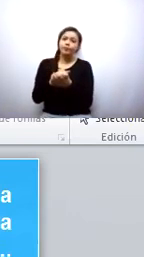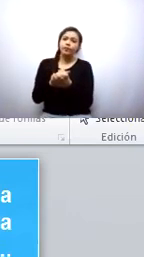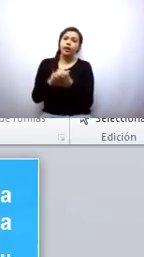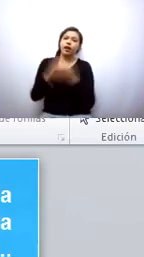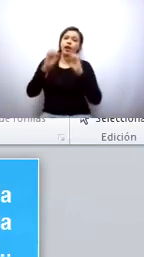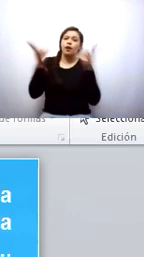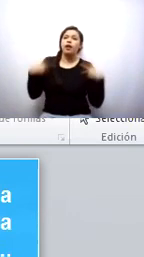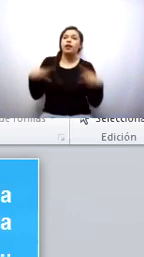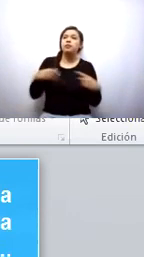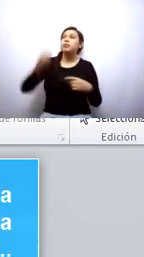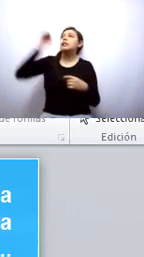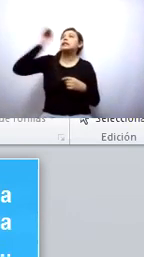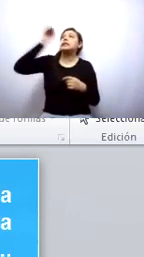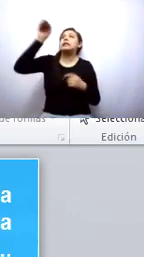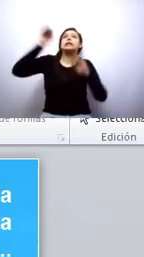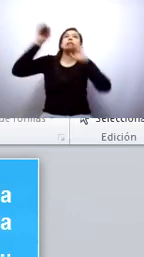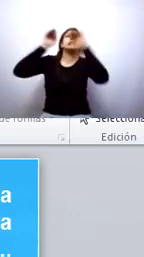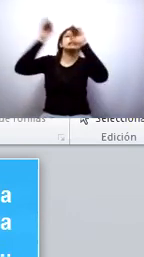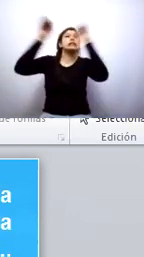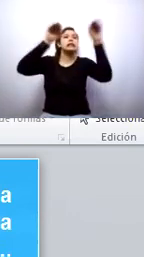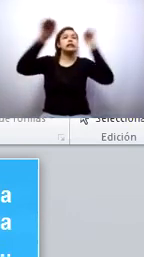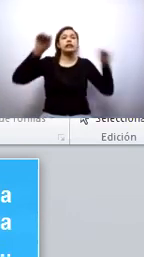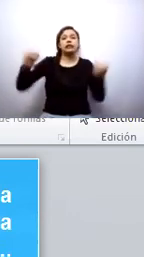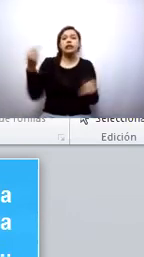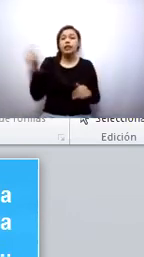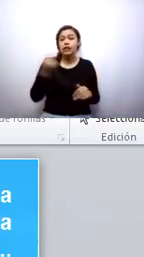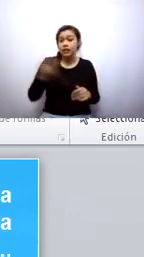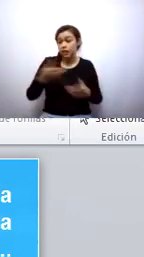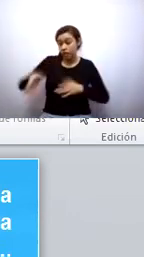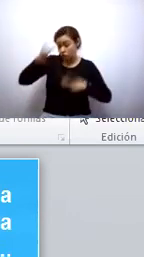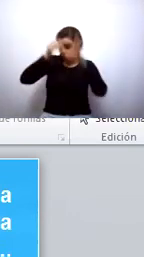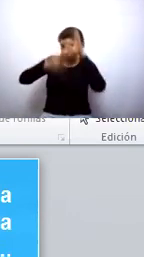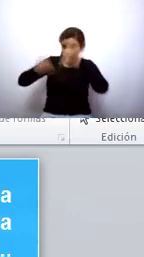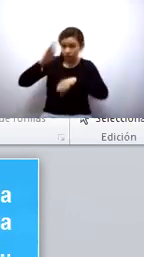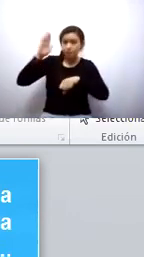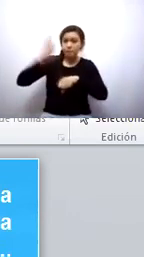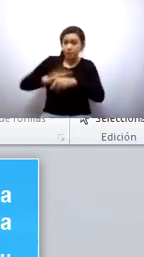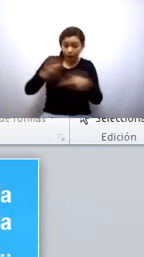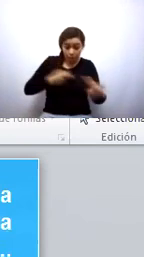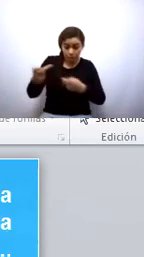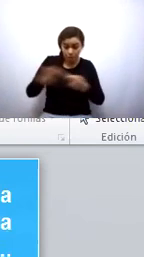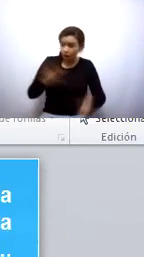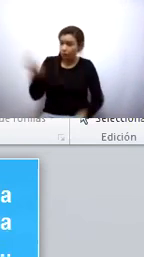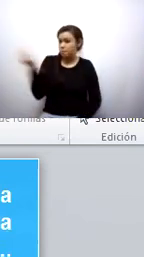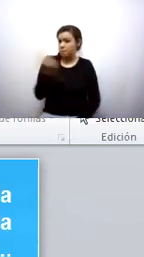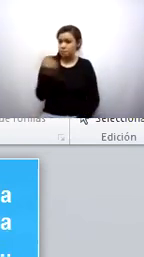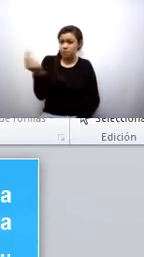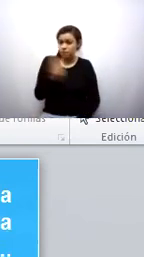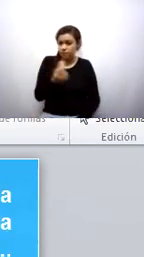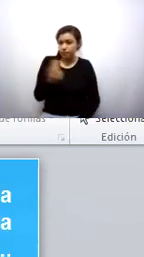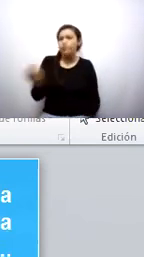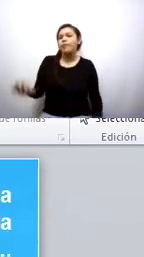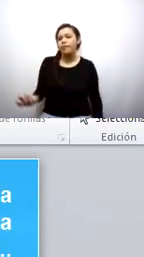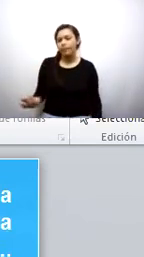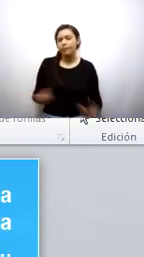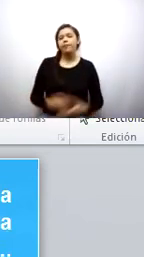personas que necesitaban, pues bueno, seguir formándose, seguir preparándose y justamente,